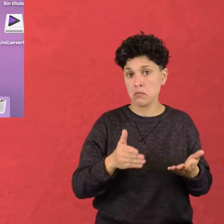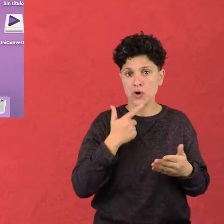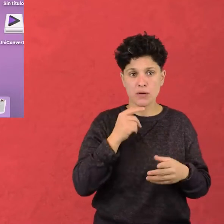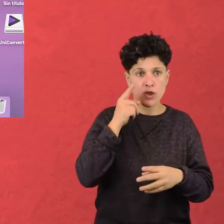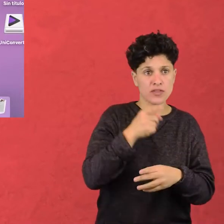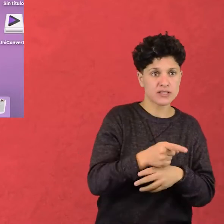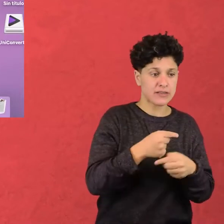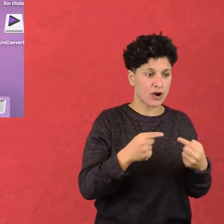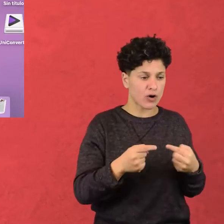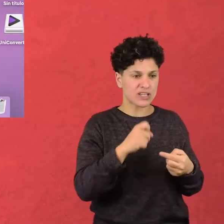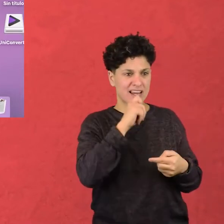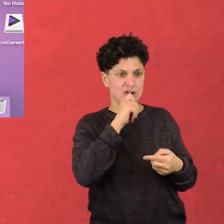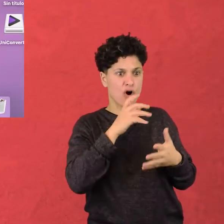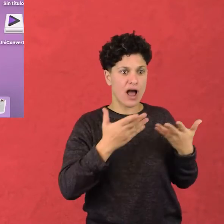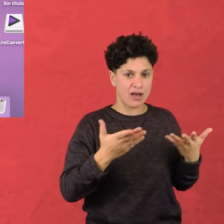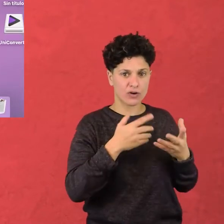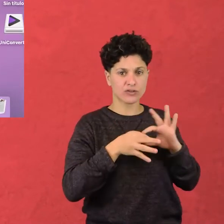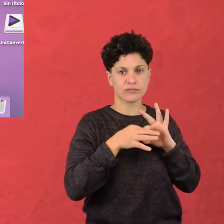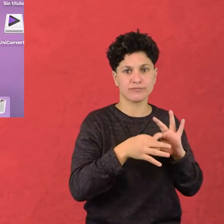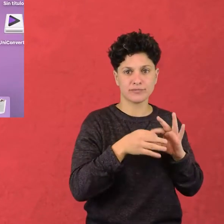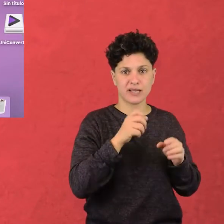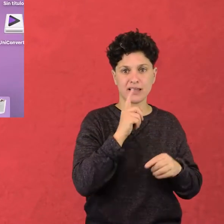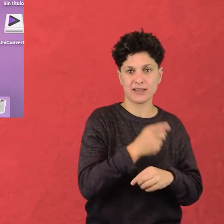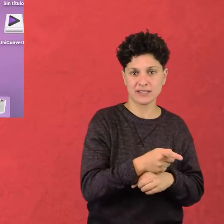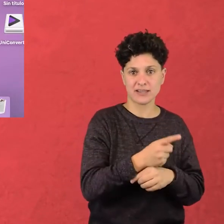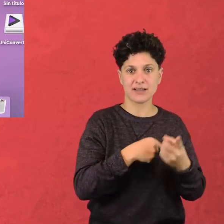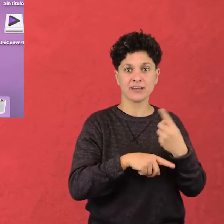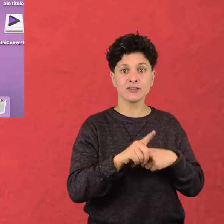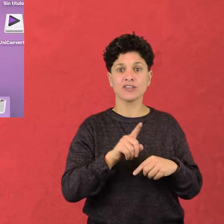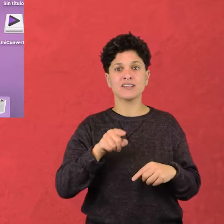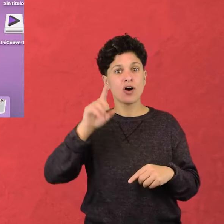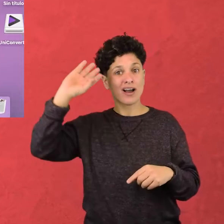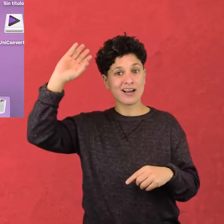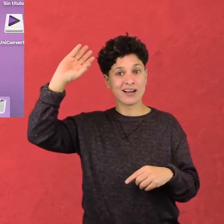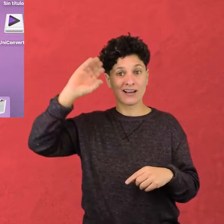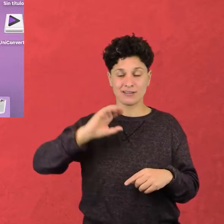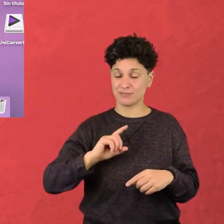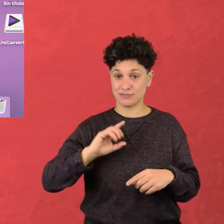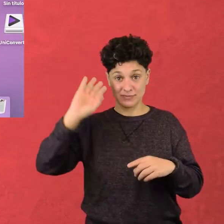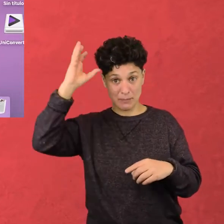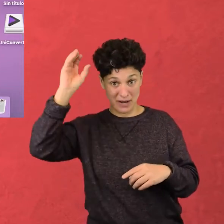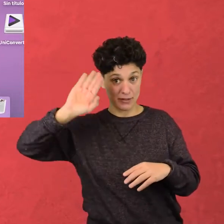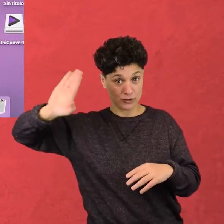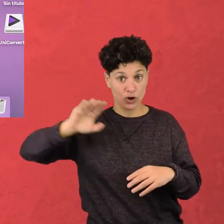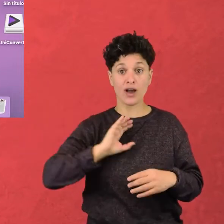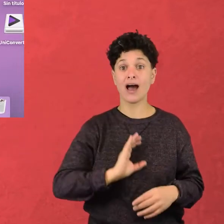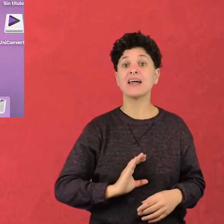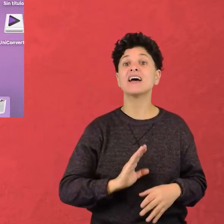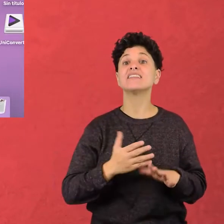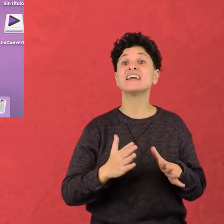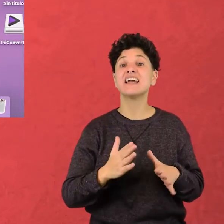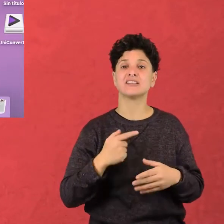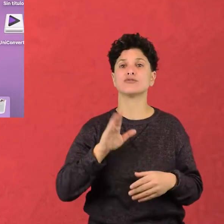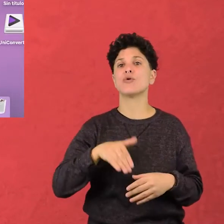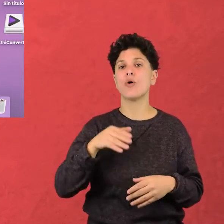los sentimientos cambian. Un día podemos estar enojados y tomar decisiones en base a nuestro enojo. Sin embargo,